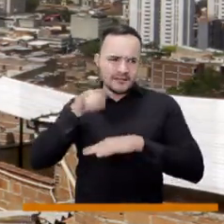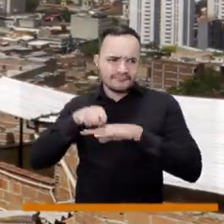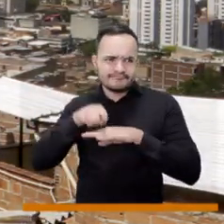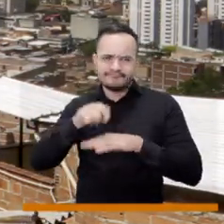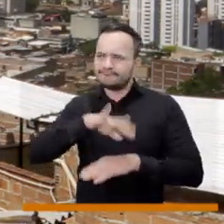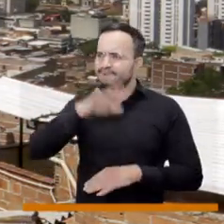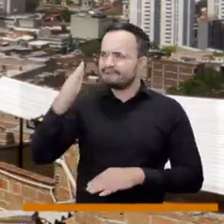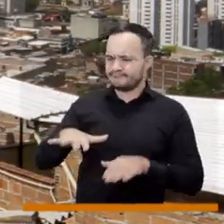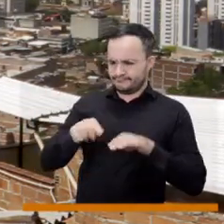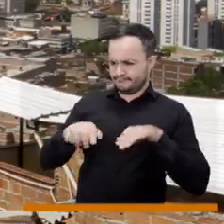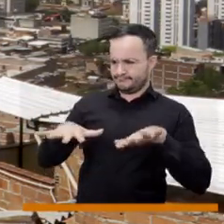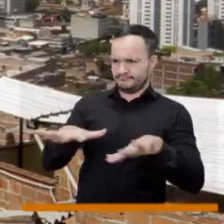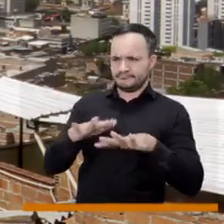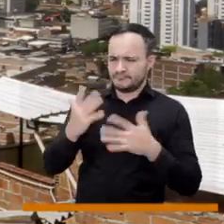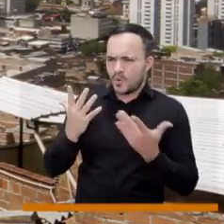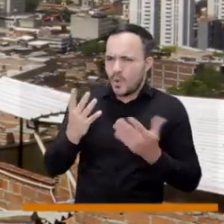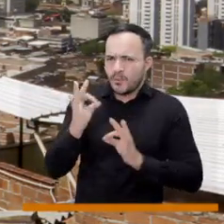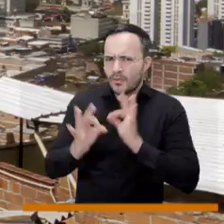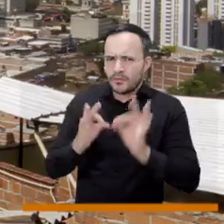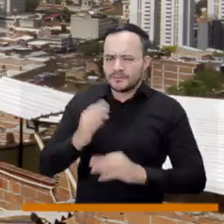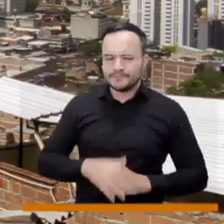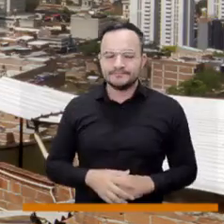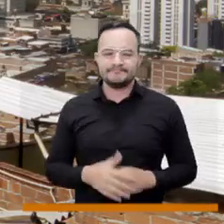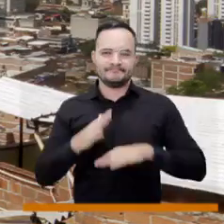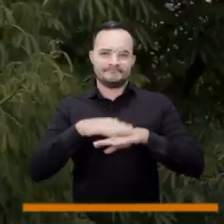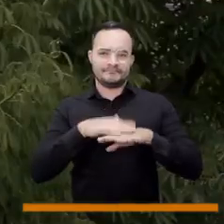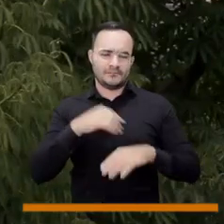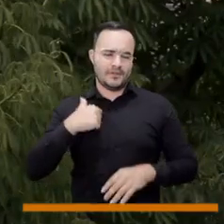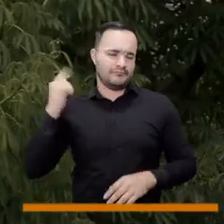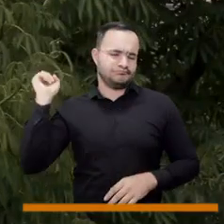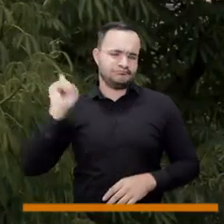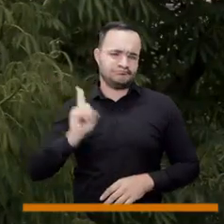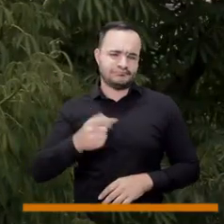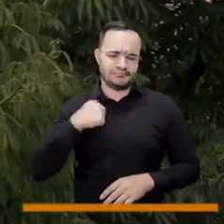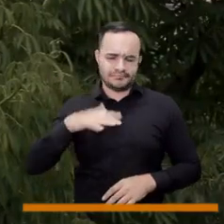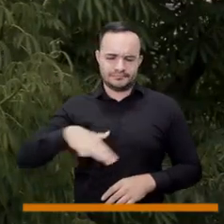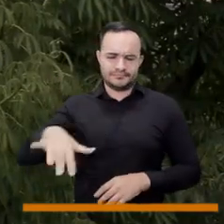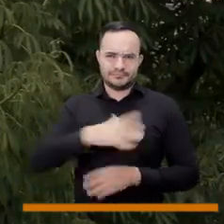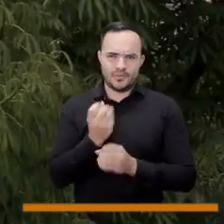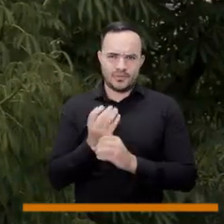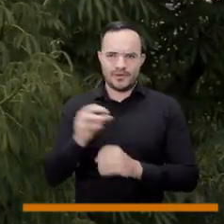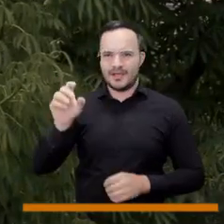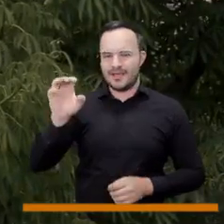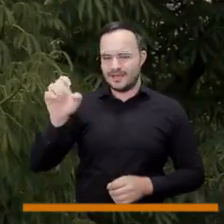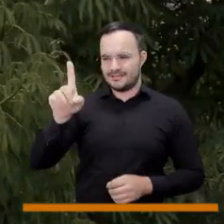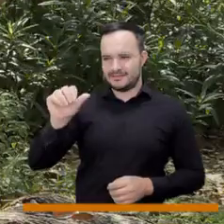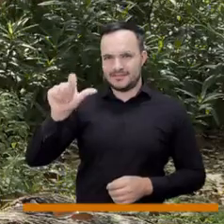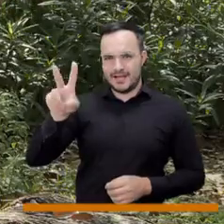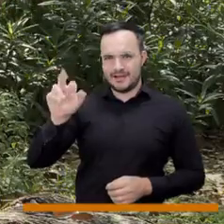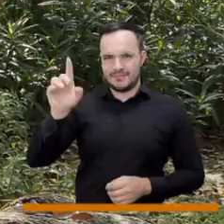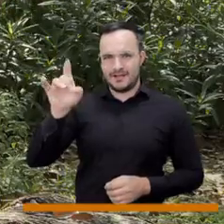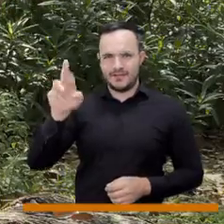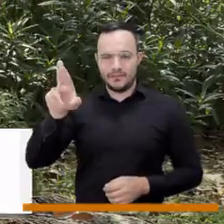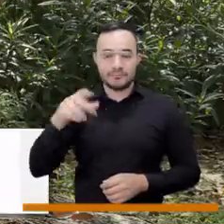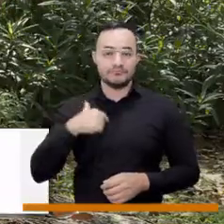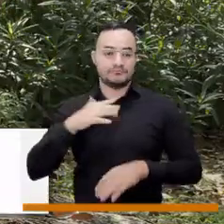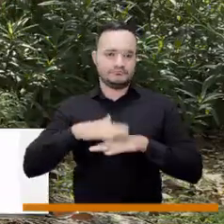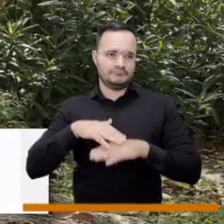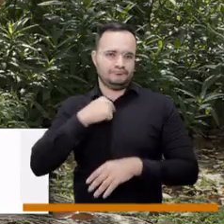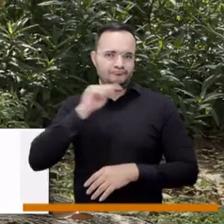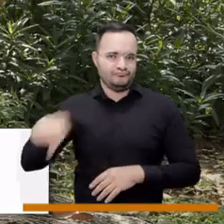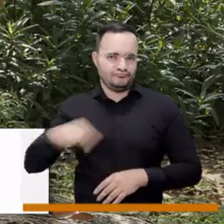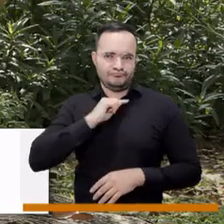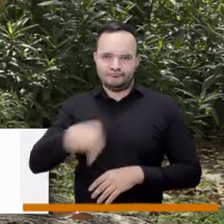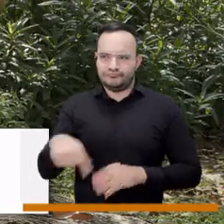conservar este lugar? Yo desde siempre he sido pues de acá del sector, de la comuna de El Salvador. Desde chiquito he venido acá a piscina,